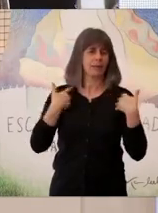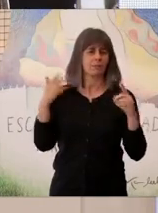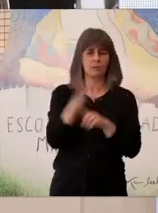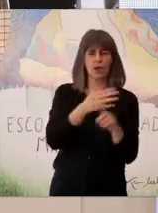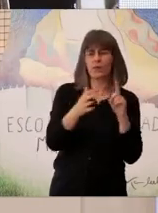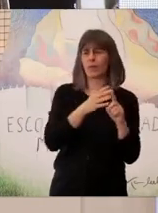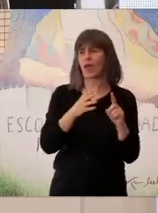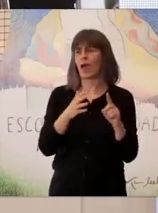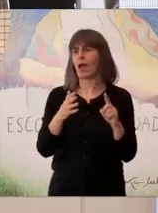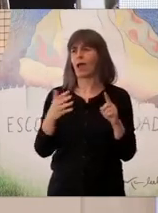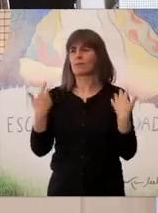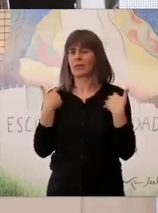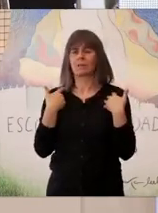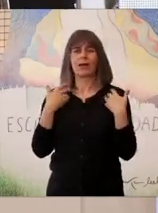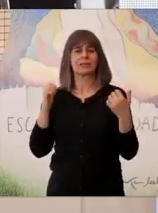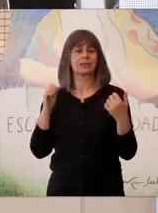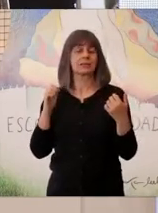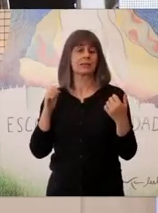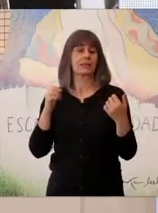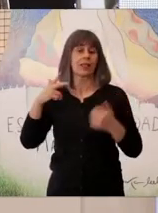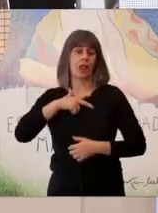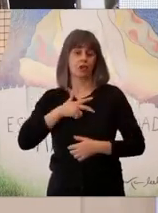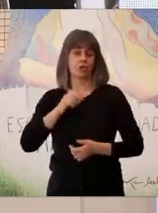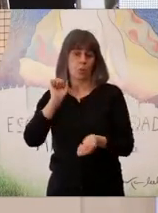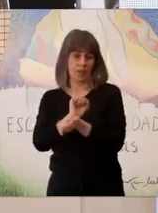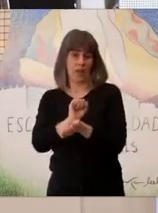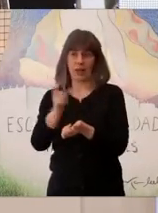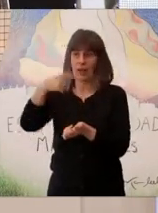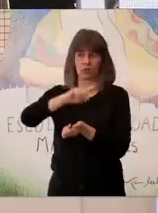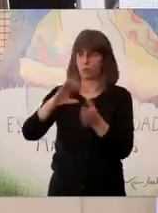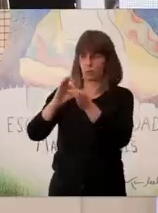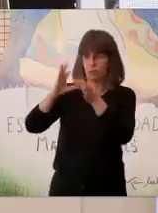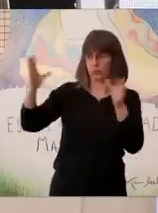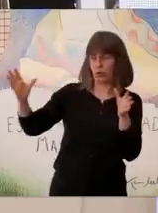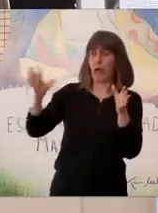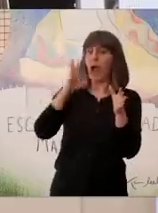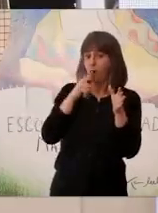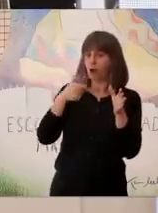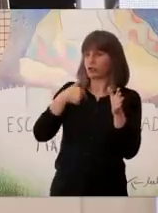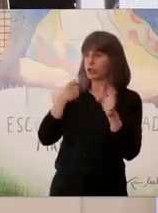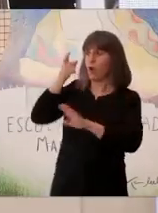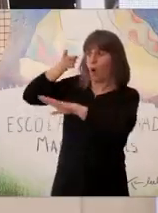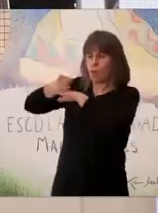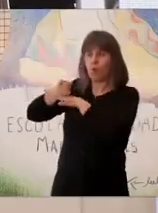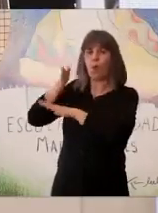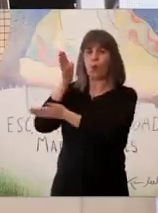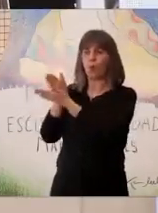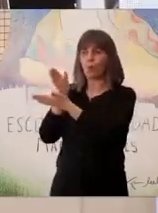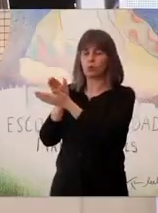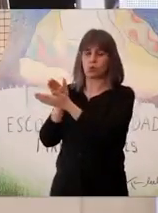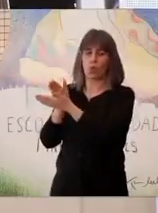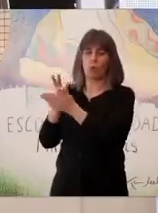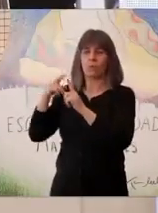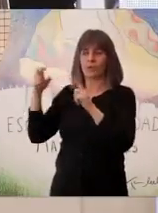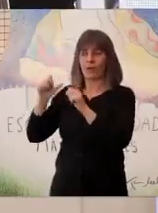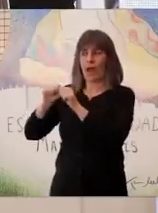penal. Si a estos compañeros les decimos, tienes que hacer un curso en perspectiva de género, yo hago todos los de contabilidad que me digas,